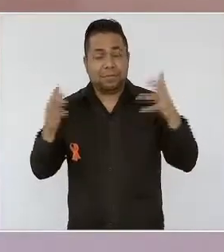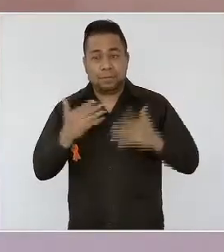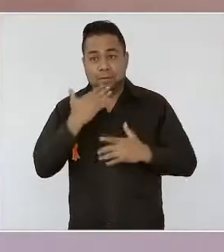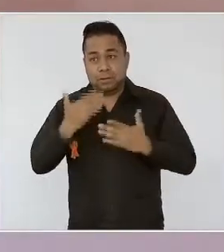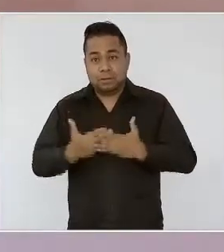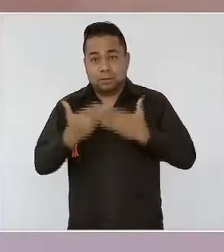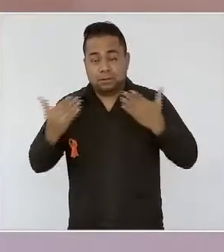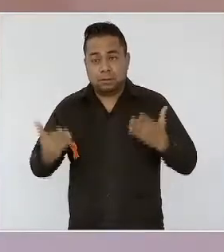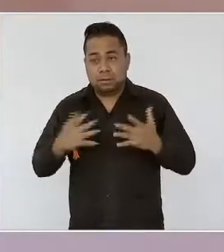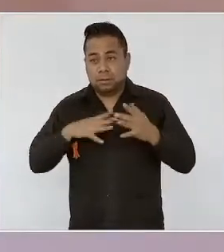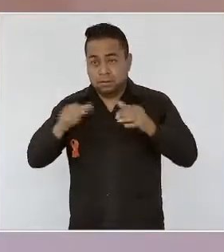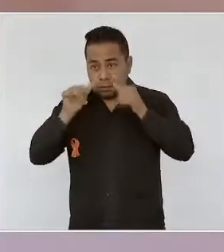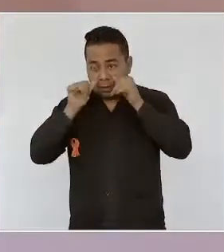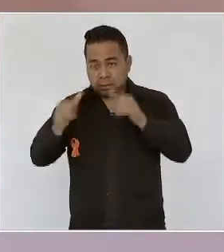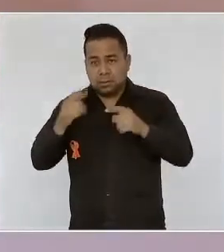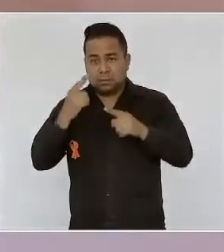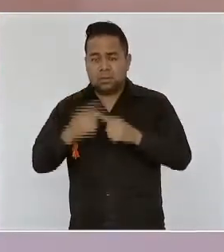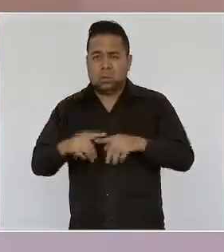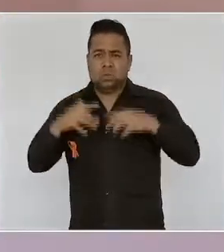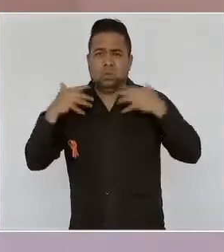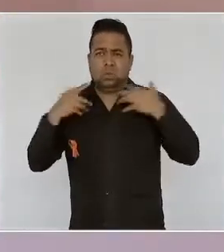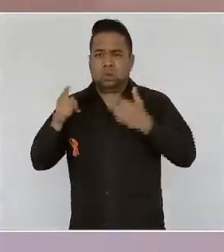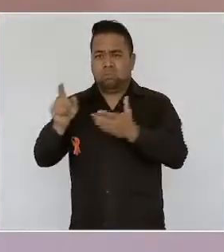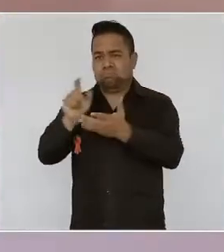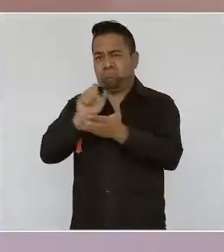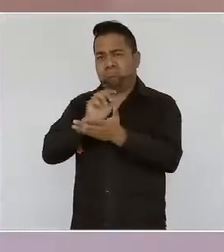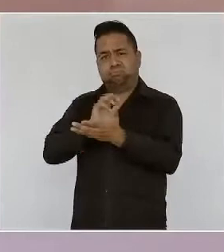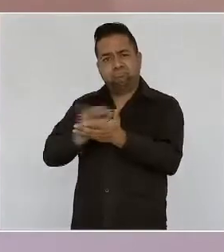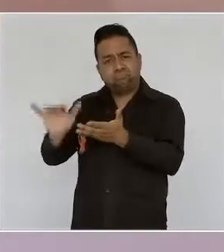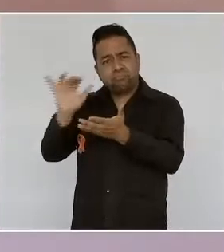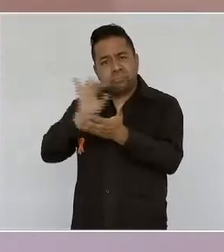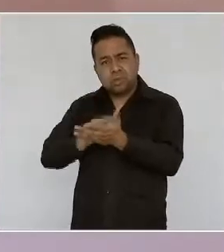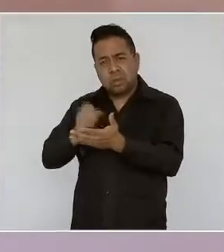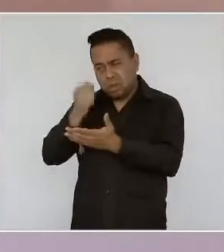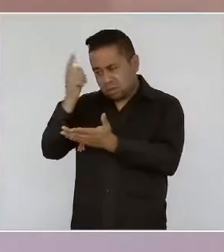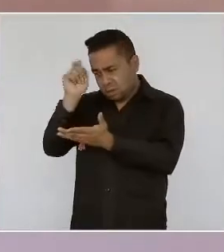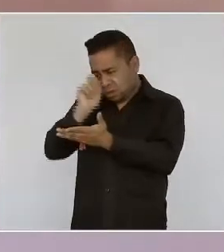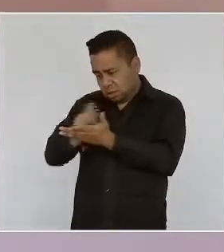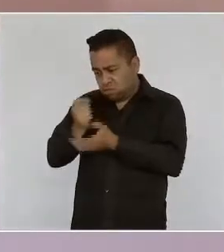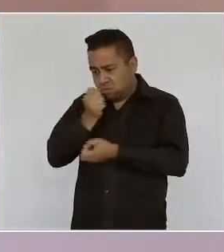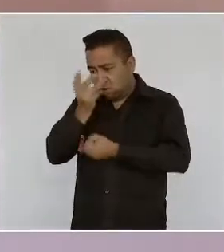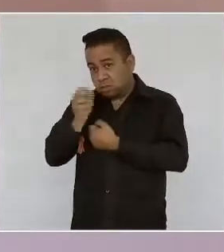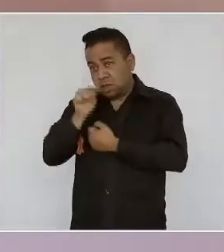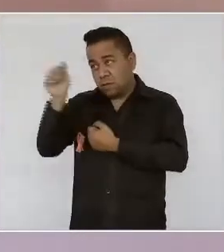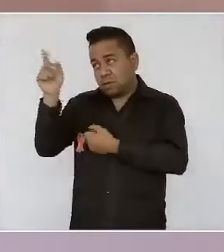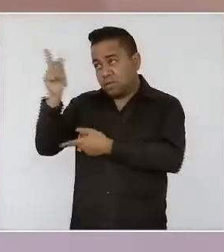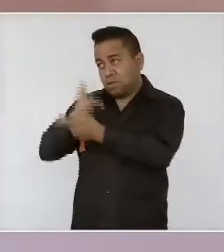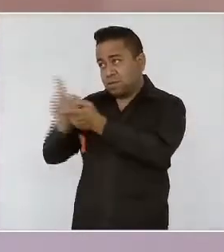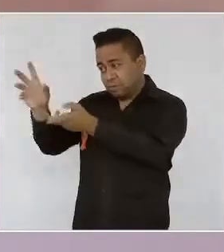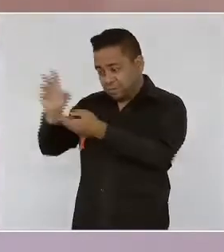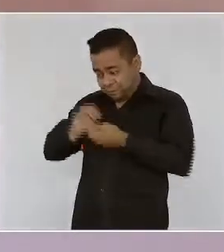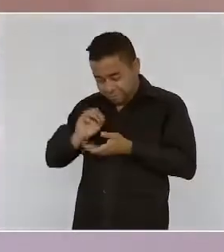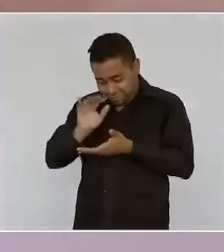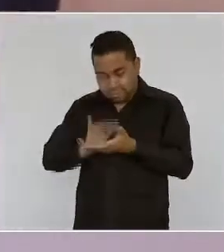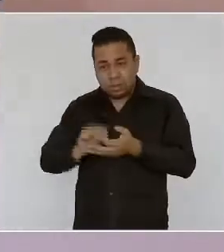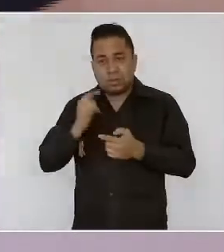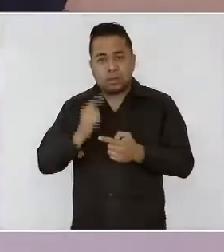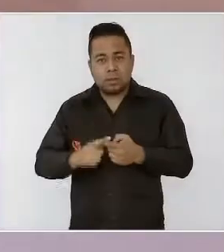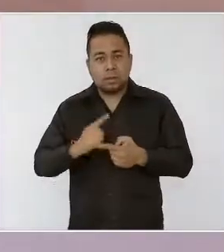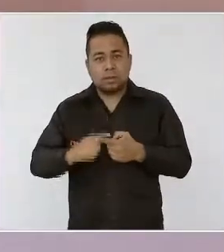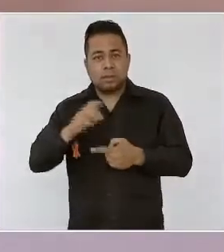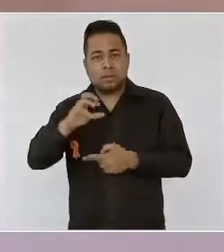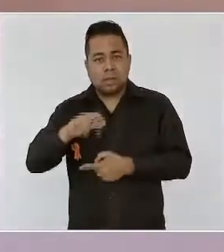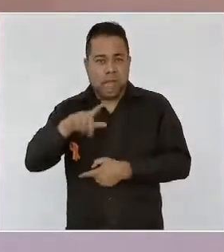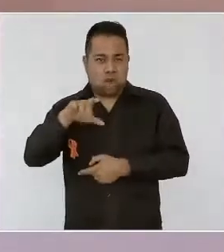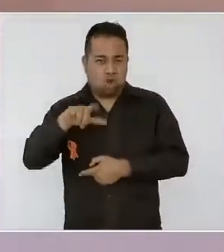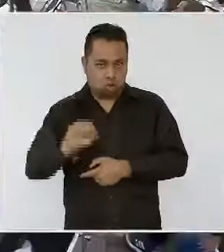Ahora es turno de escuchar a un gran narrador e ilustrador leer poesía de otro escritor. Escuchemos a Carlos